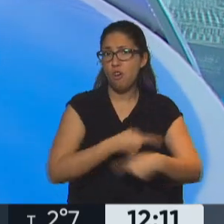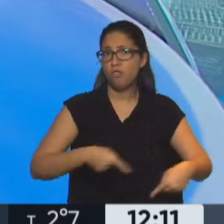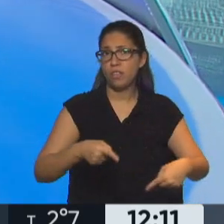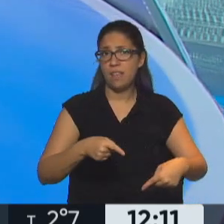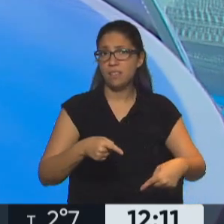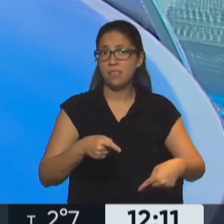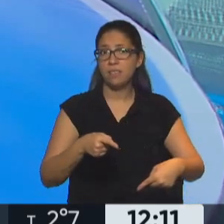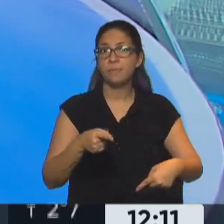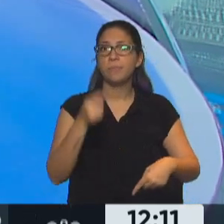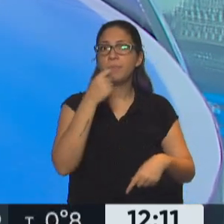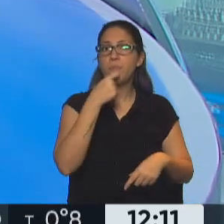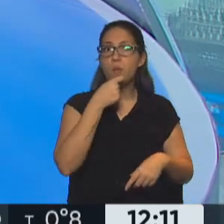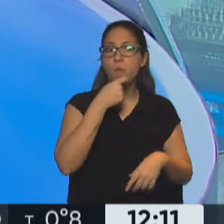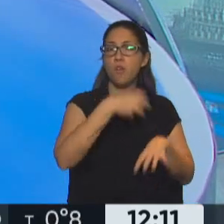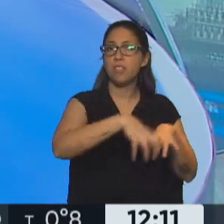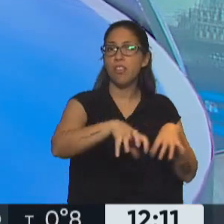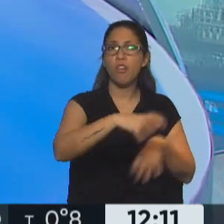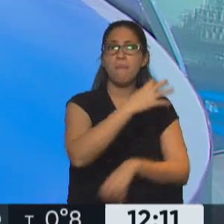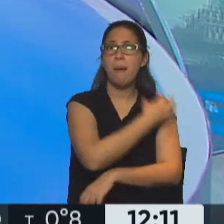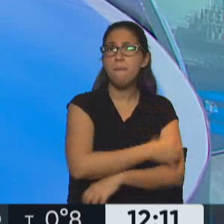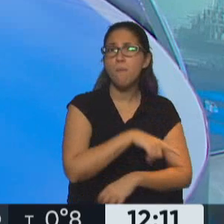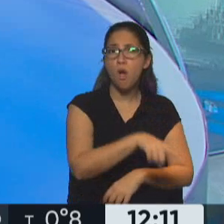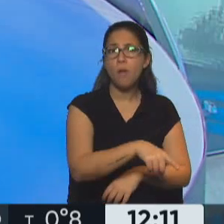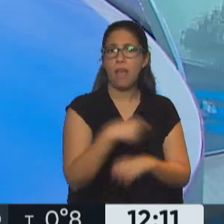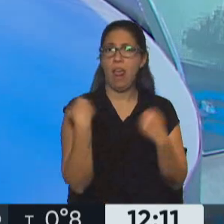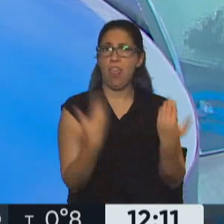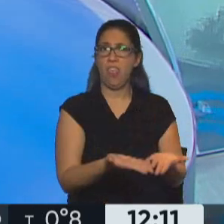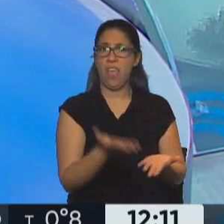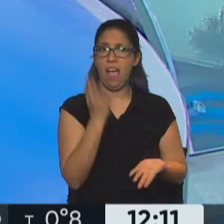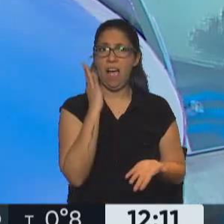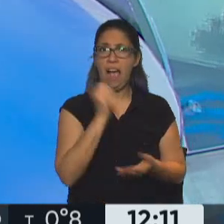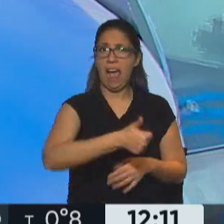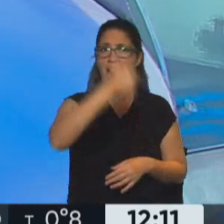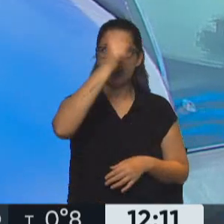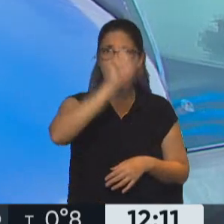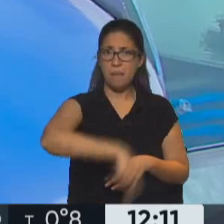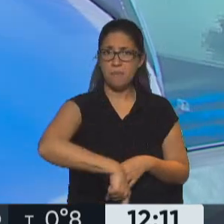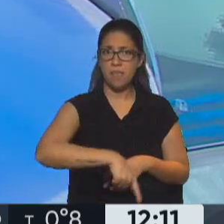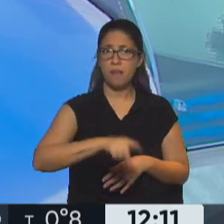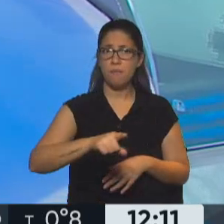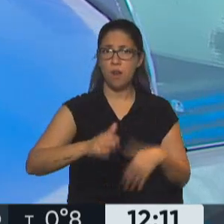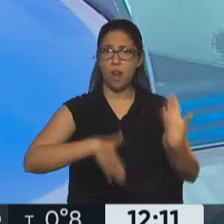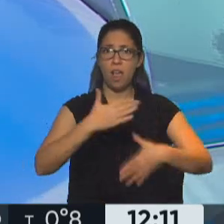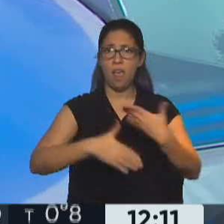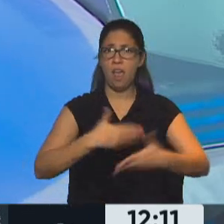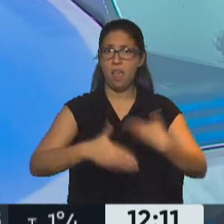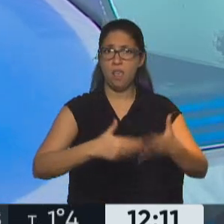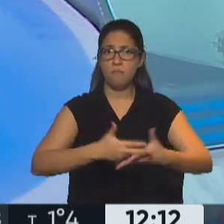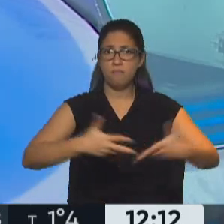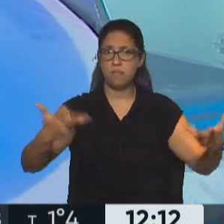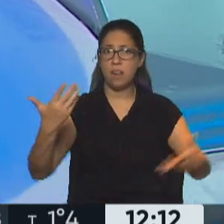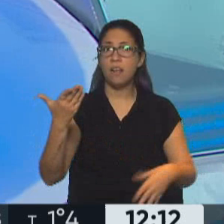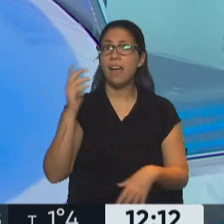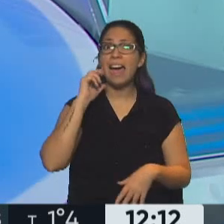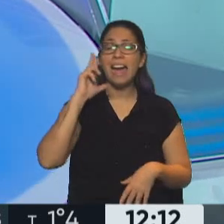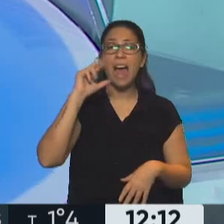que los asalariados o los sectores más vulnerables también reciban una porción de las ganancias del crecimiento que se está registrando en la República Argentina. Se dejó escuchar muy